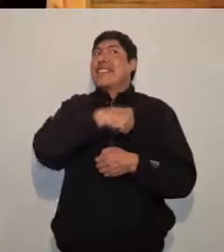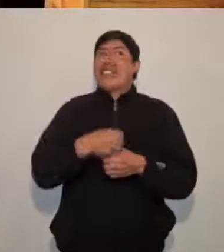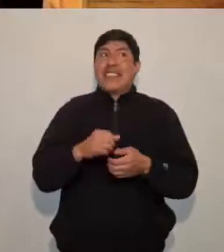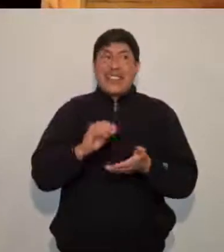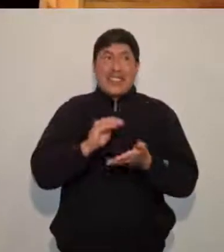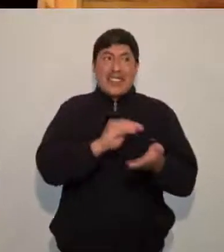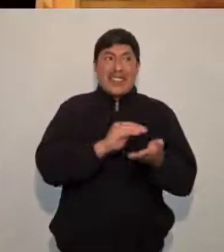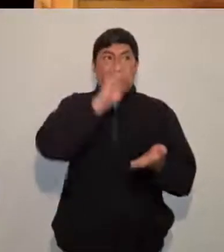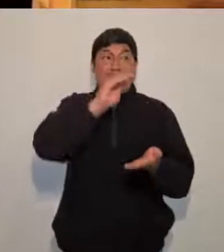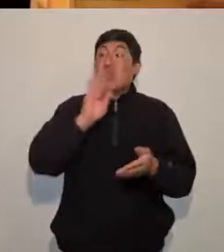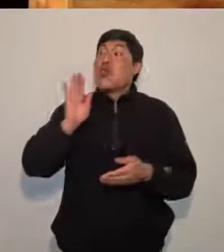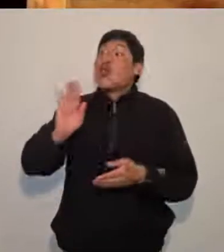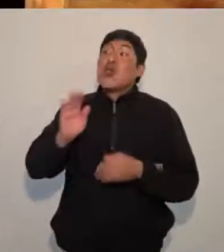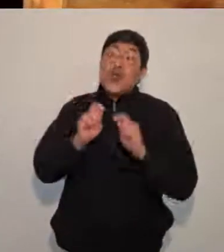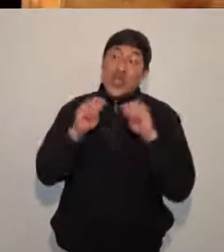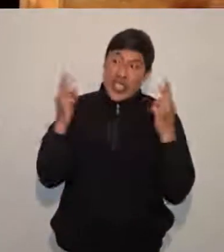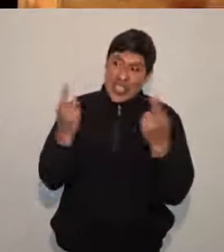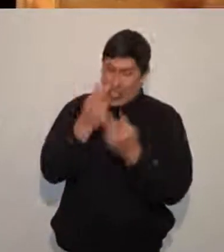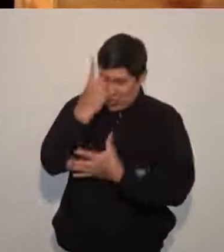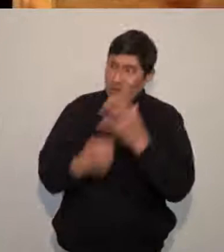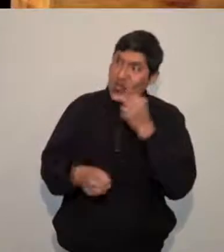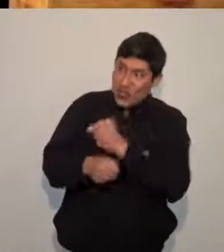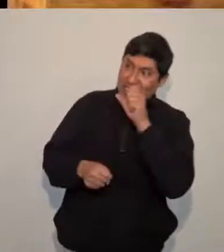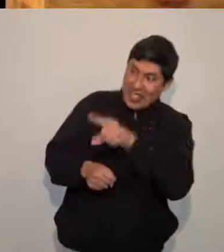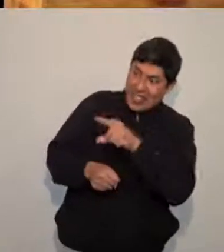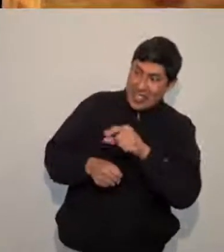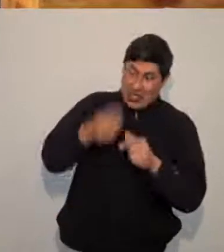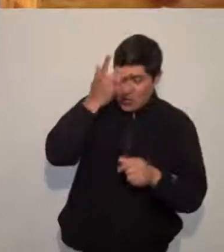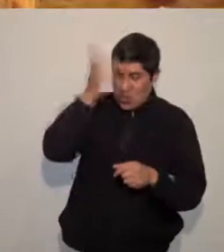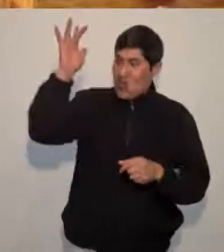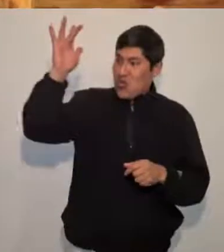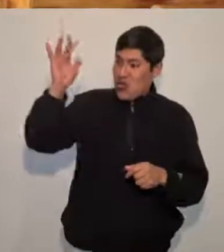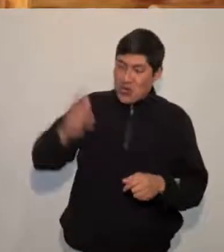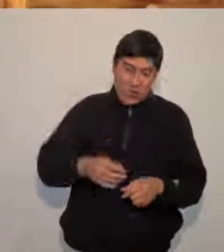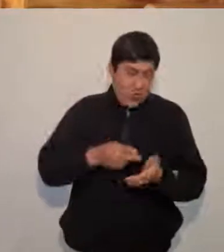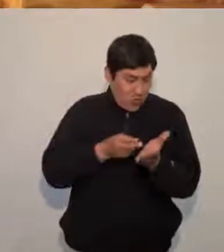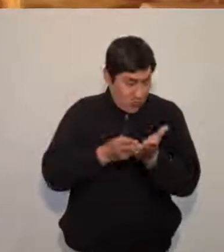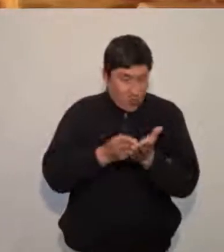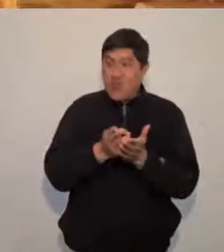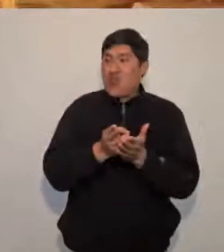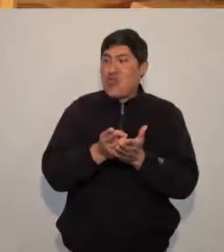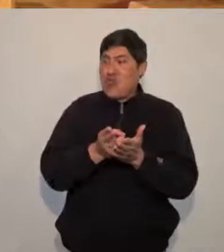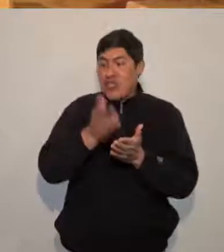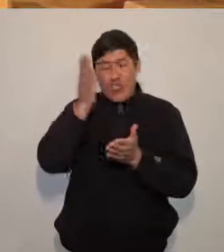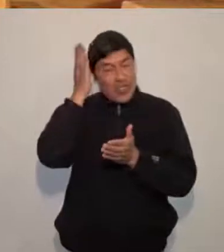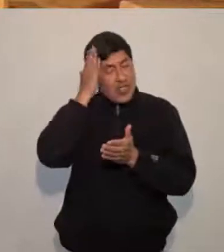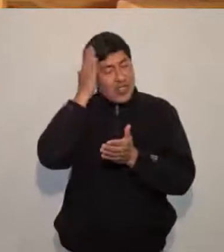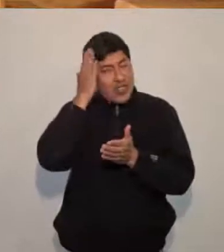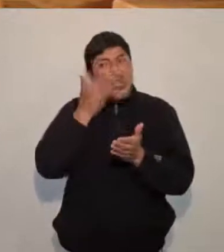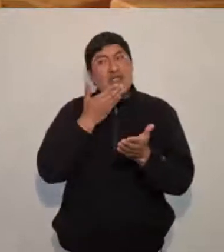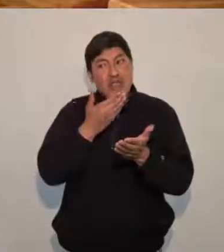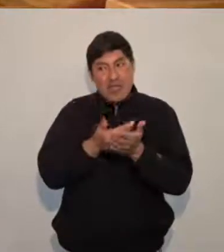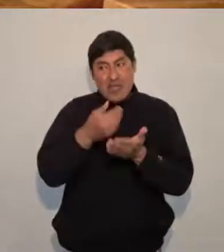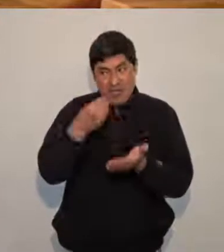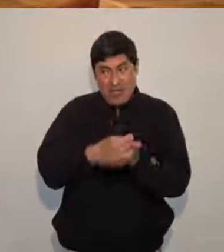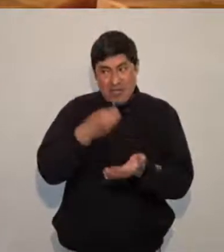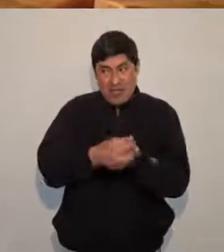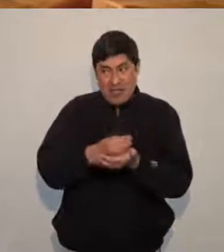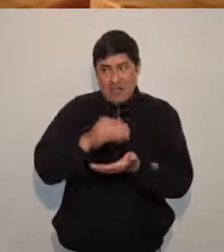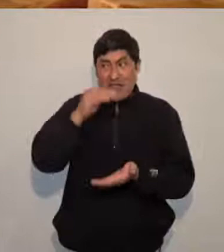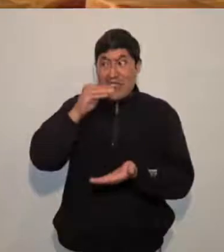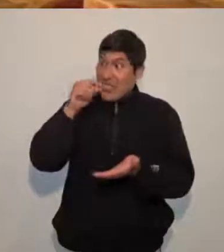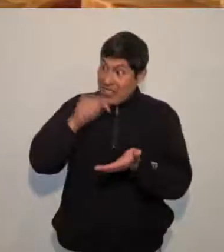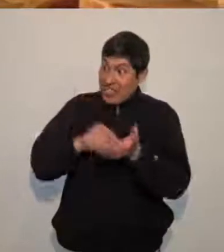Sí, invertiré en tu taller. Confío en ti. Eres muy talentoso, honrado. Y sé que con una buena inversión,